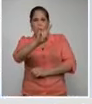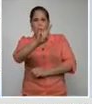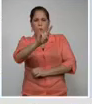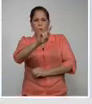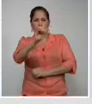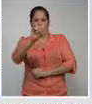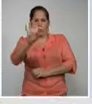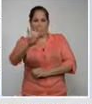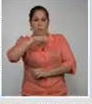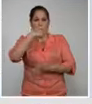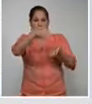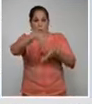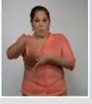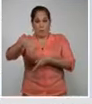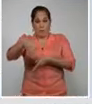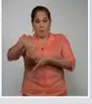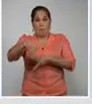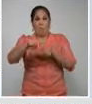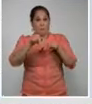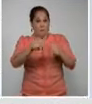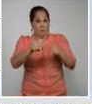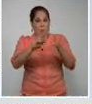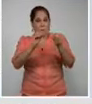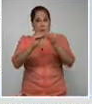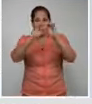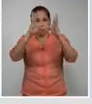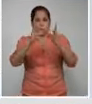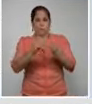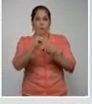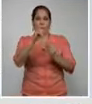11.904 fallecidos, pues ya se suman